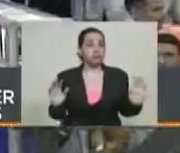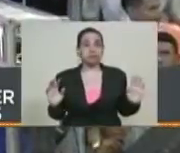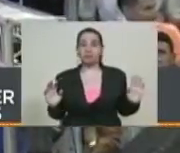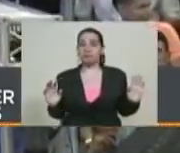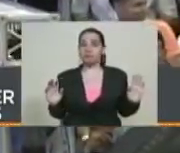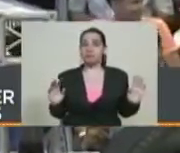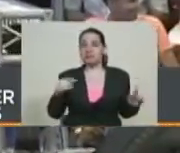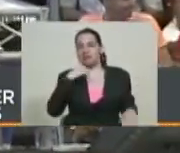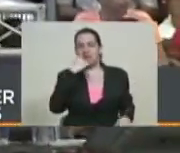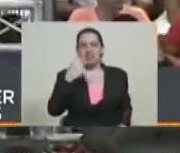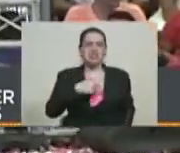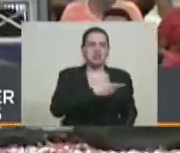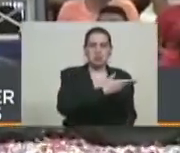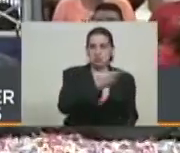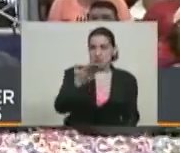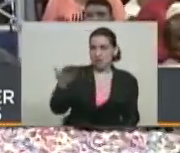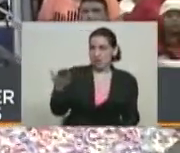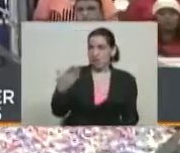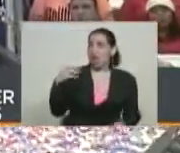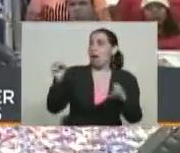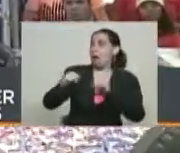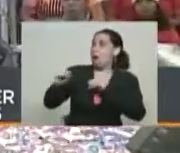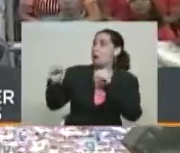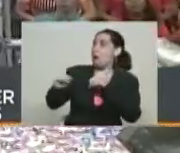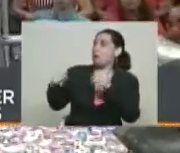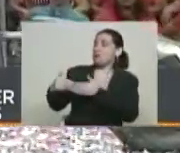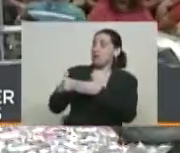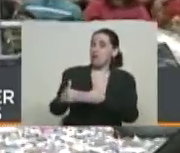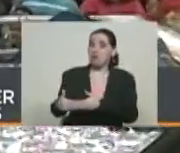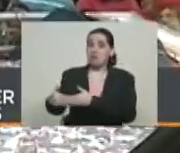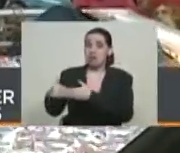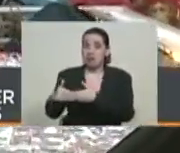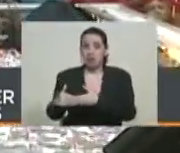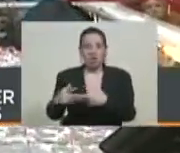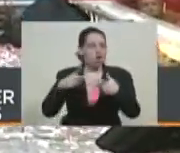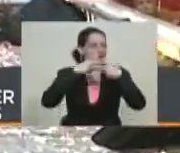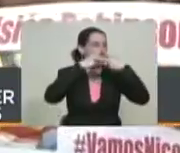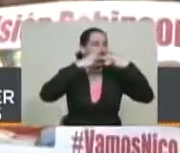¿Qué dicen ustedes? ¿Le hacemos caso al imperialismo?